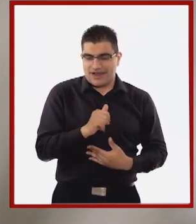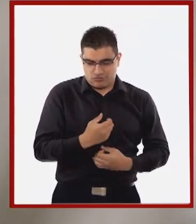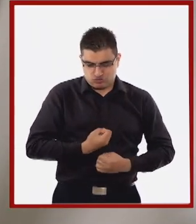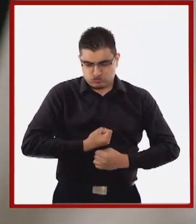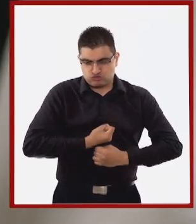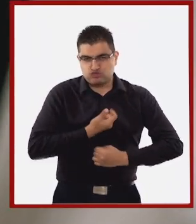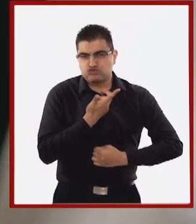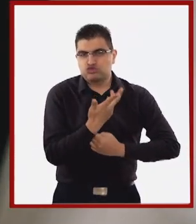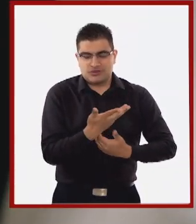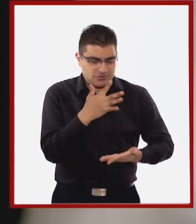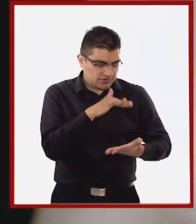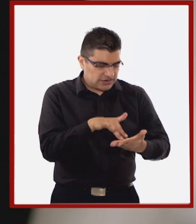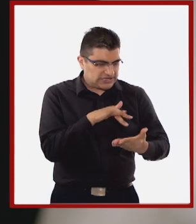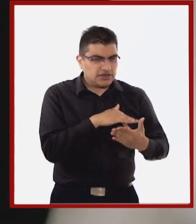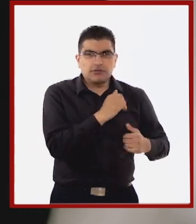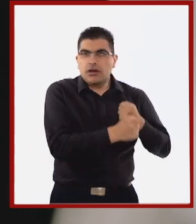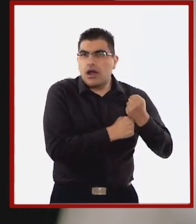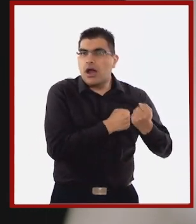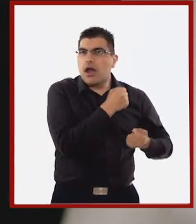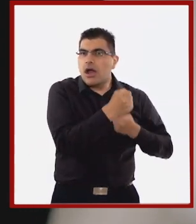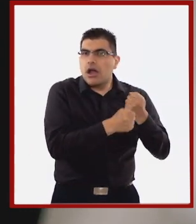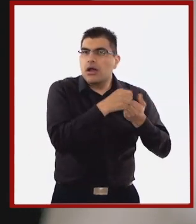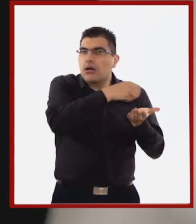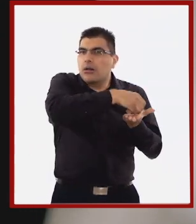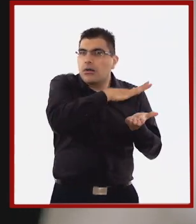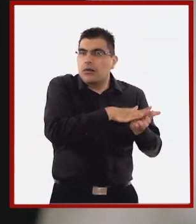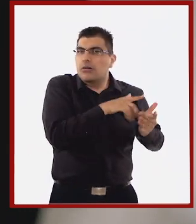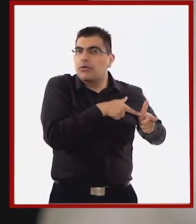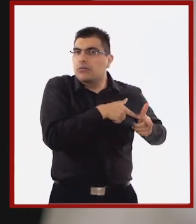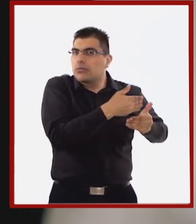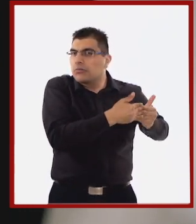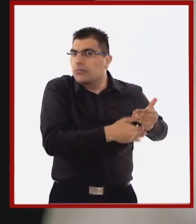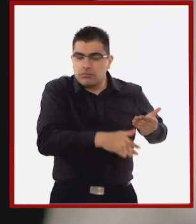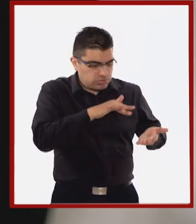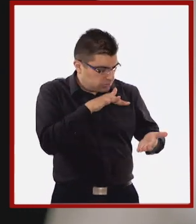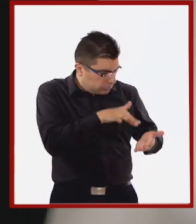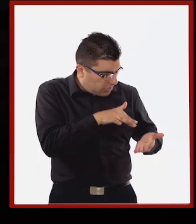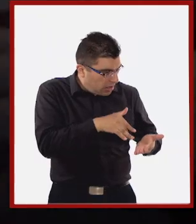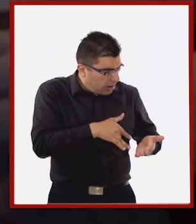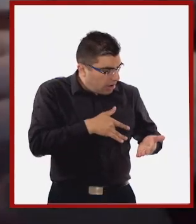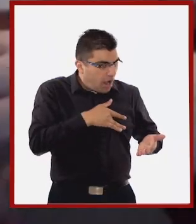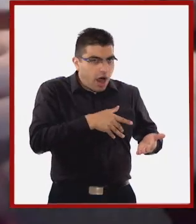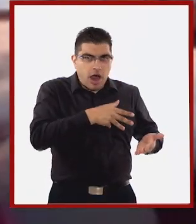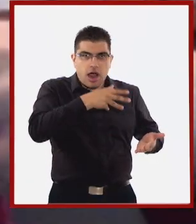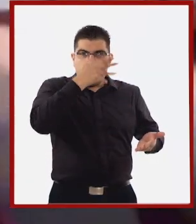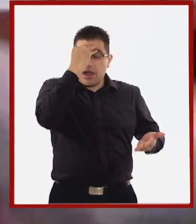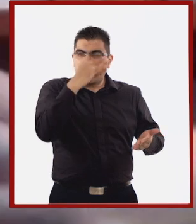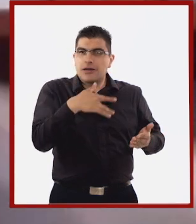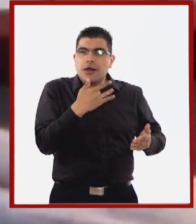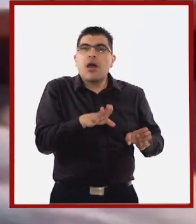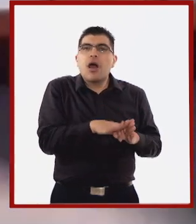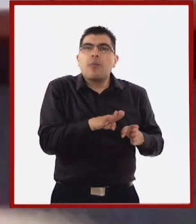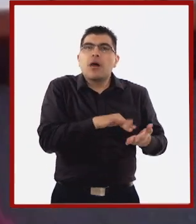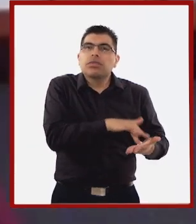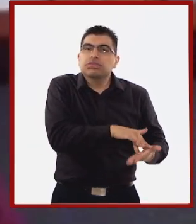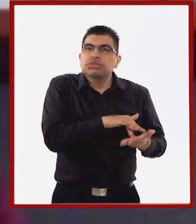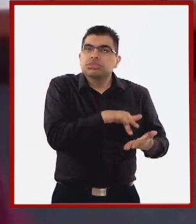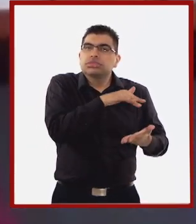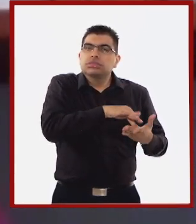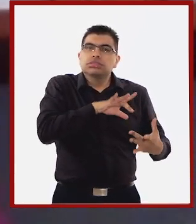pervive con mucha fuerza, con mucha intensidad, justamente porque es un producto,